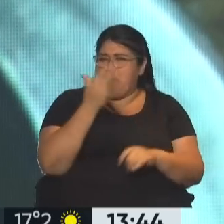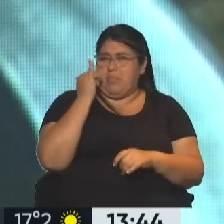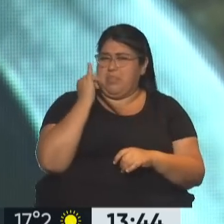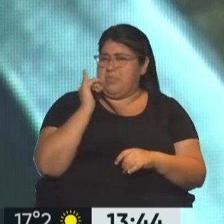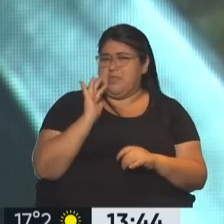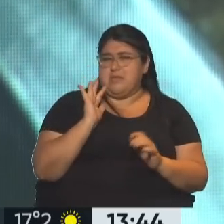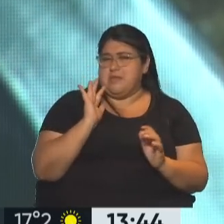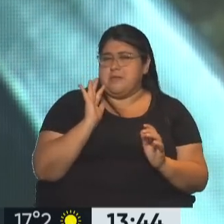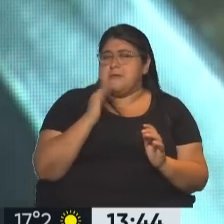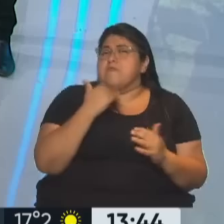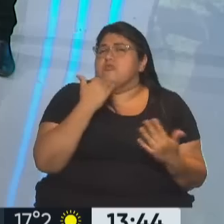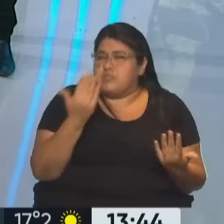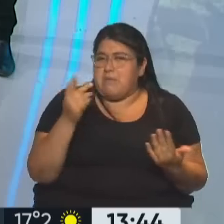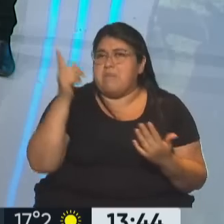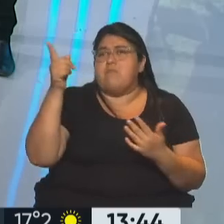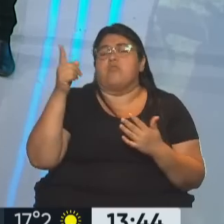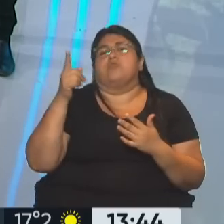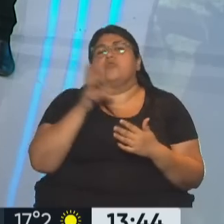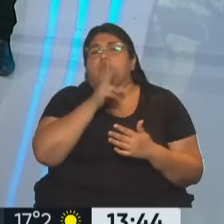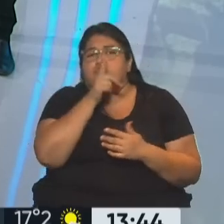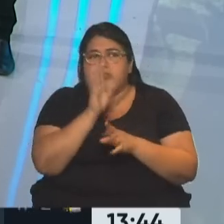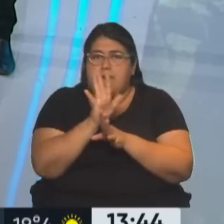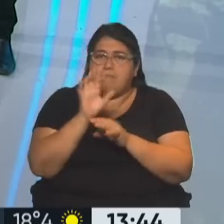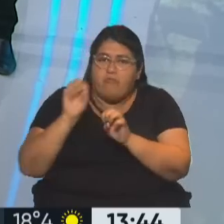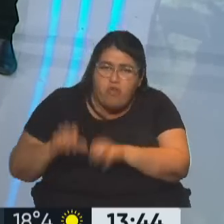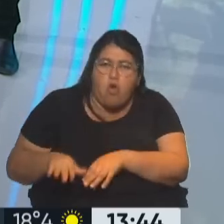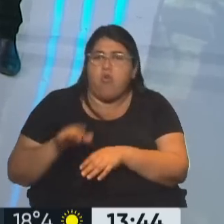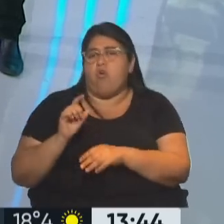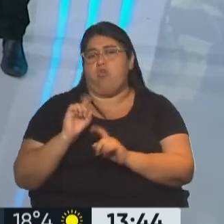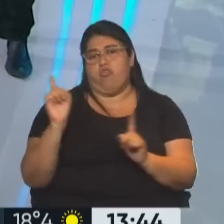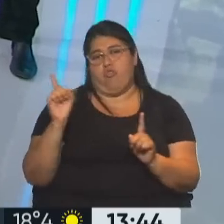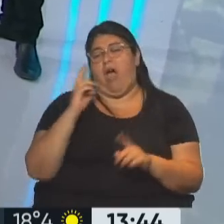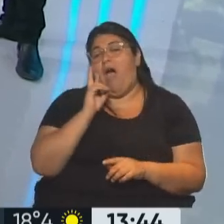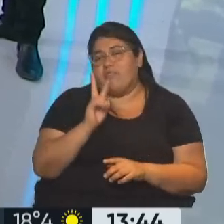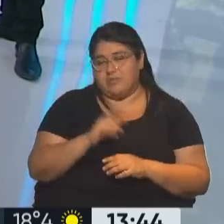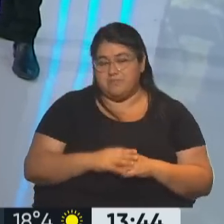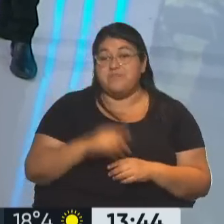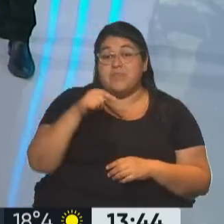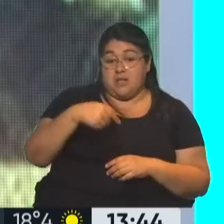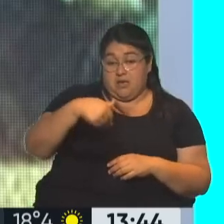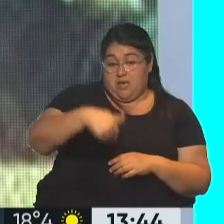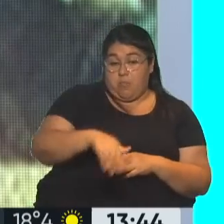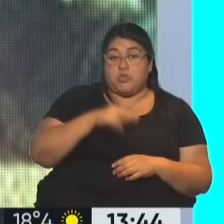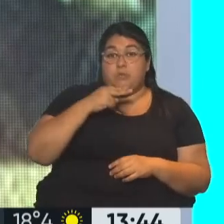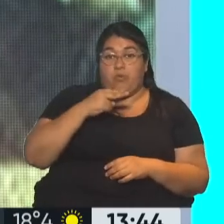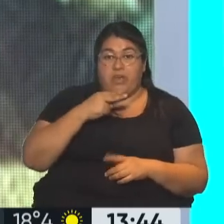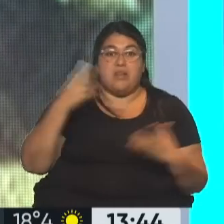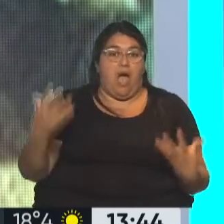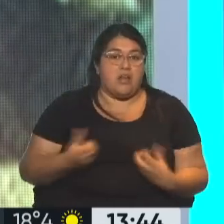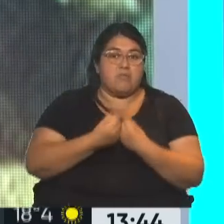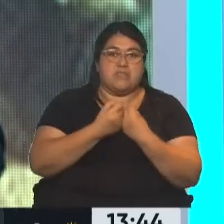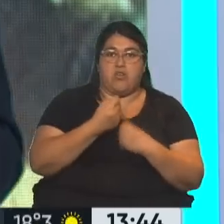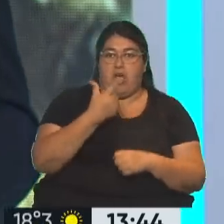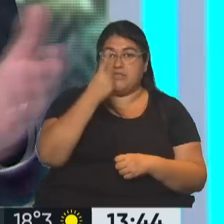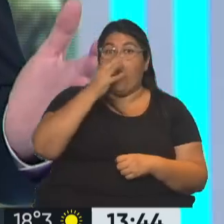una muestra de debilidad en el corto plazo, después de todo lo que vimos a lo largo de este año, ¿no? Bien, a lo largo de este año, este viernes se cumple un año del conflicto bélico, del